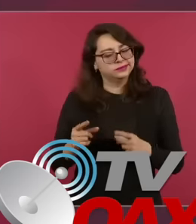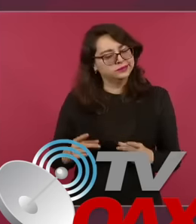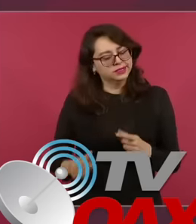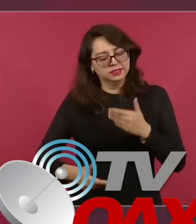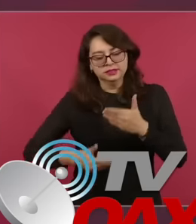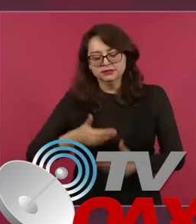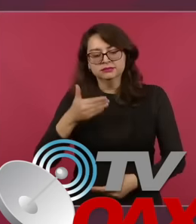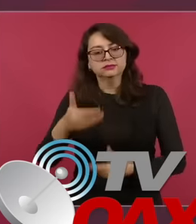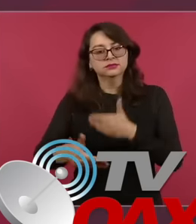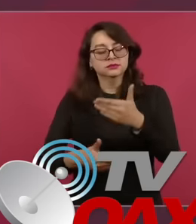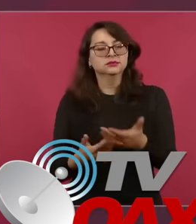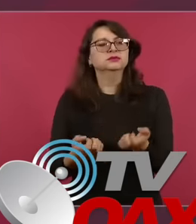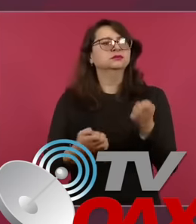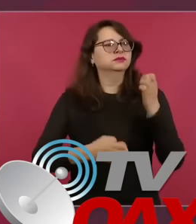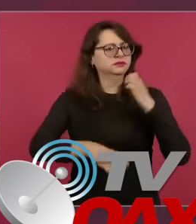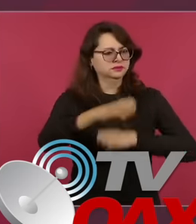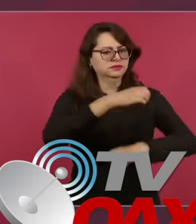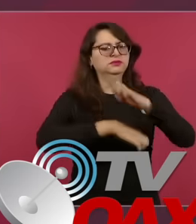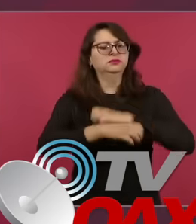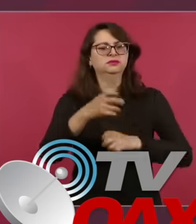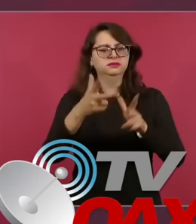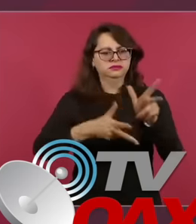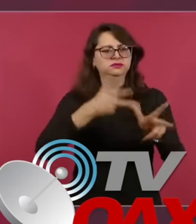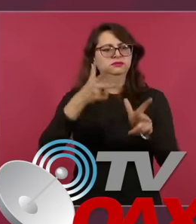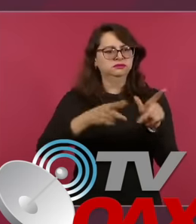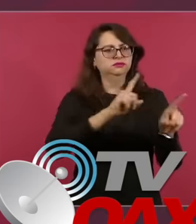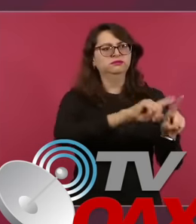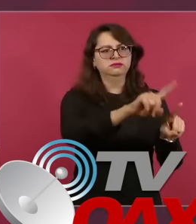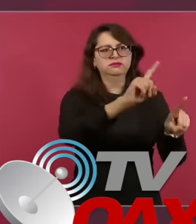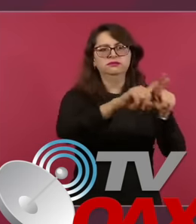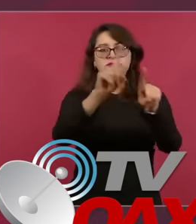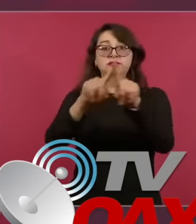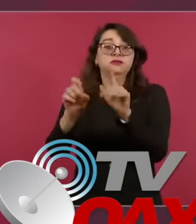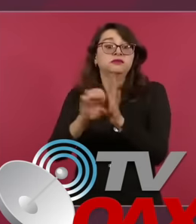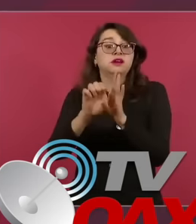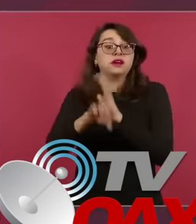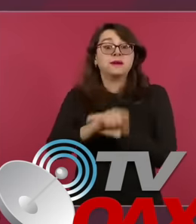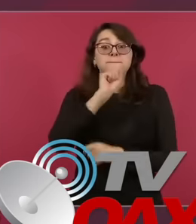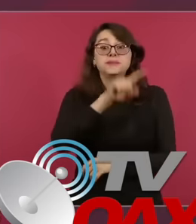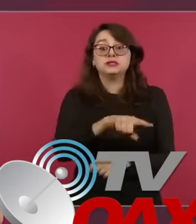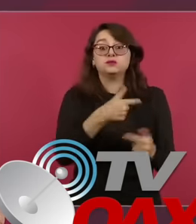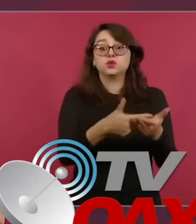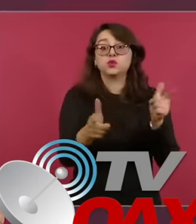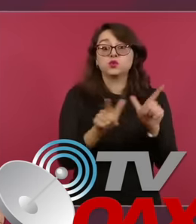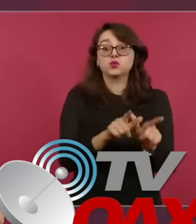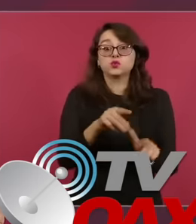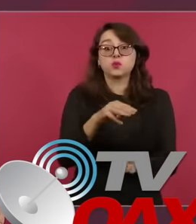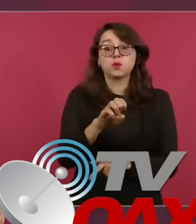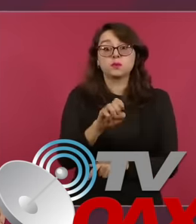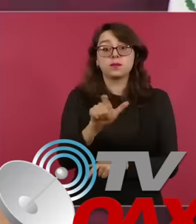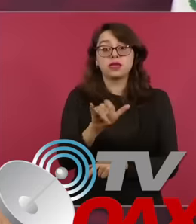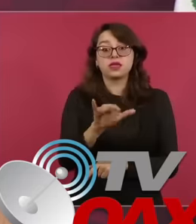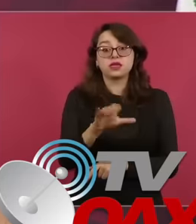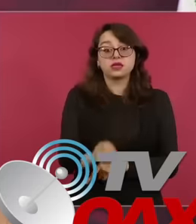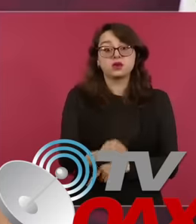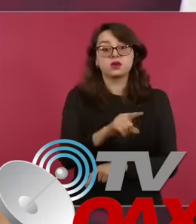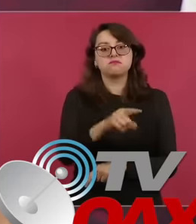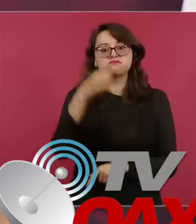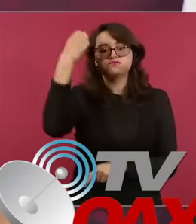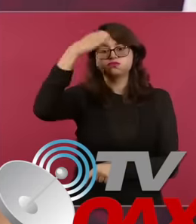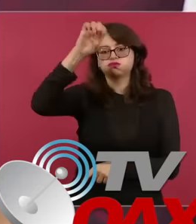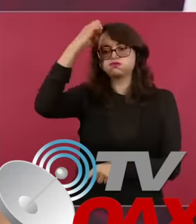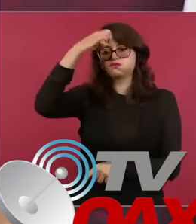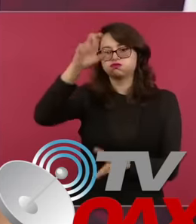ferrocarrileras como Grupo México, pues ya tienen toda la experiencia